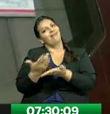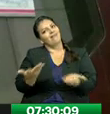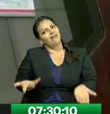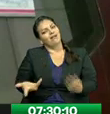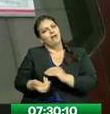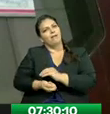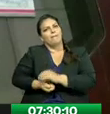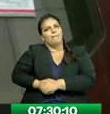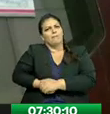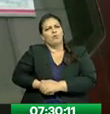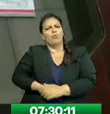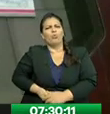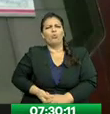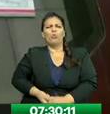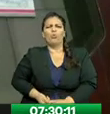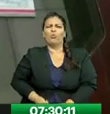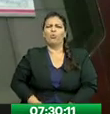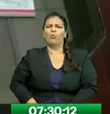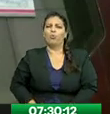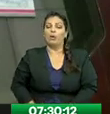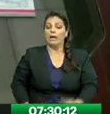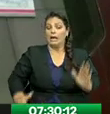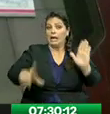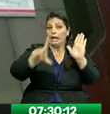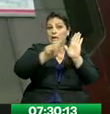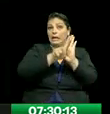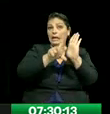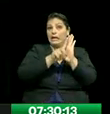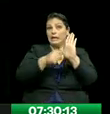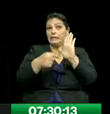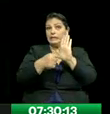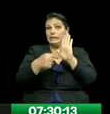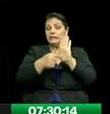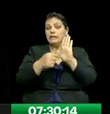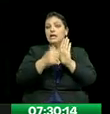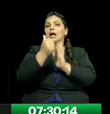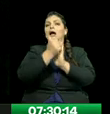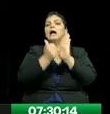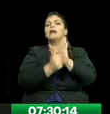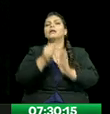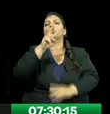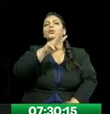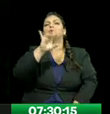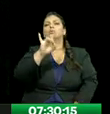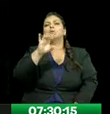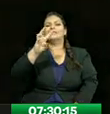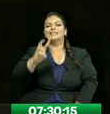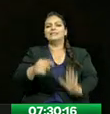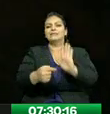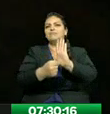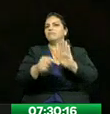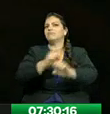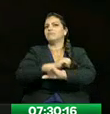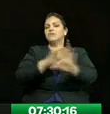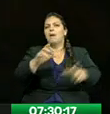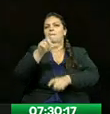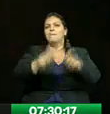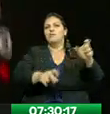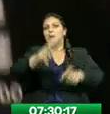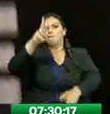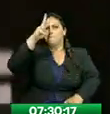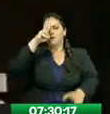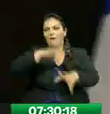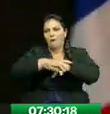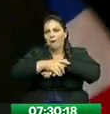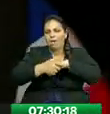de tráfico de influencias está tipificado en el artículo 286 del COIP y estipula una